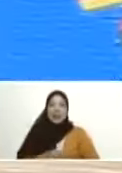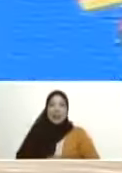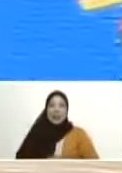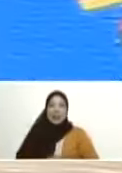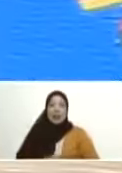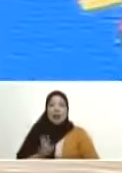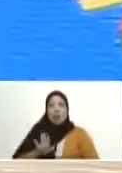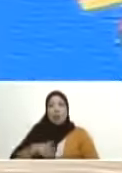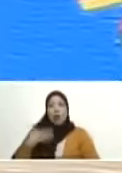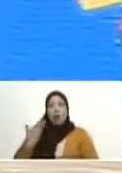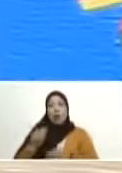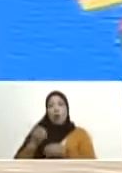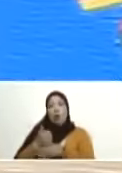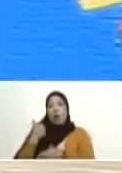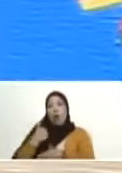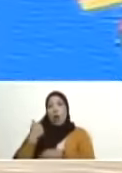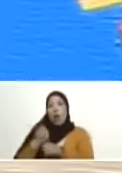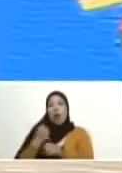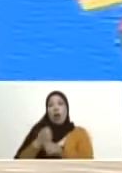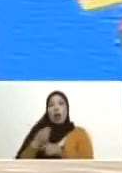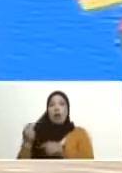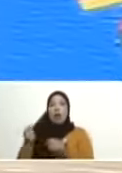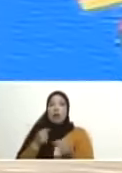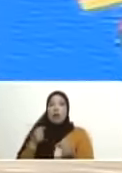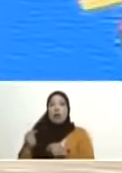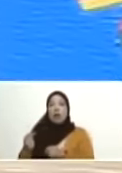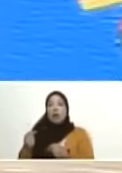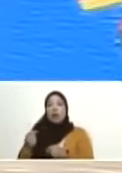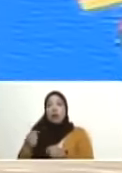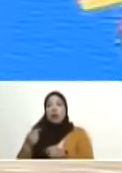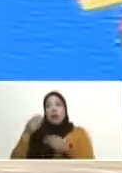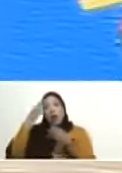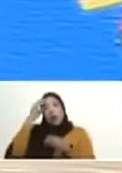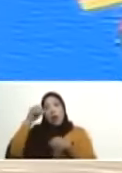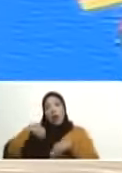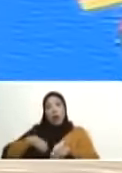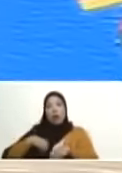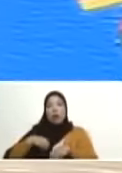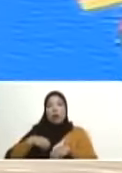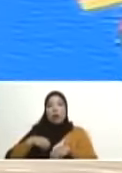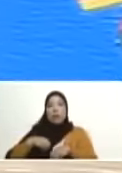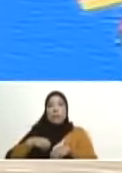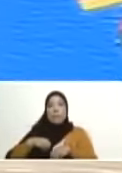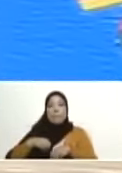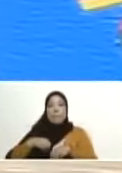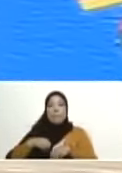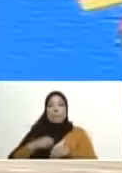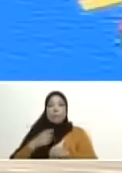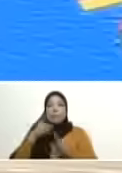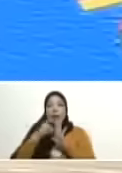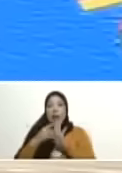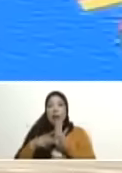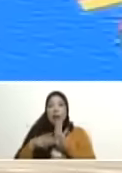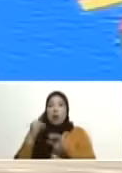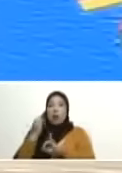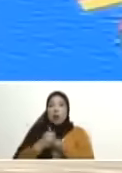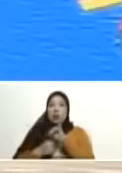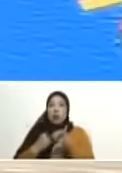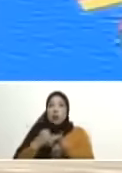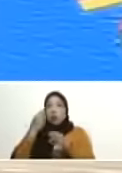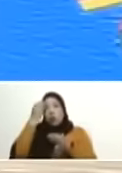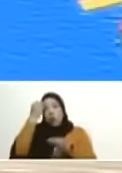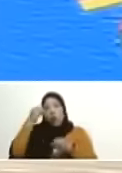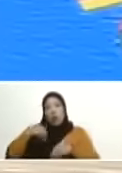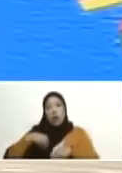para poder ir a cualquier opción, de acuerdo al derecho internacional del Acuerdo de